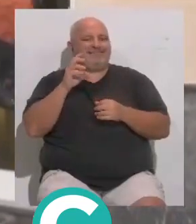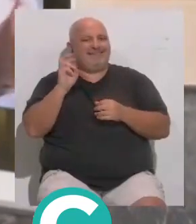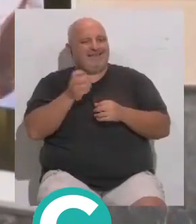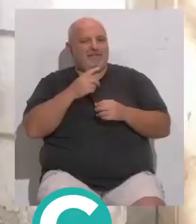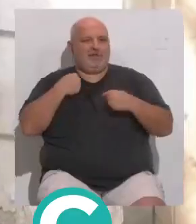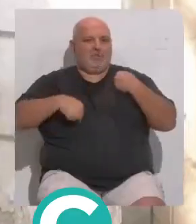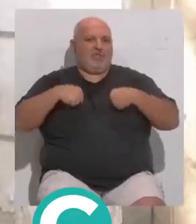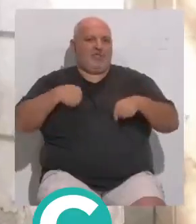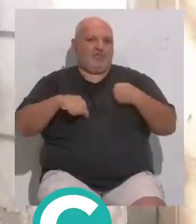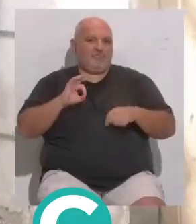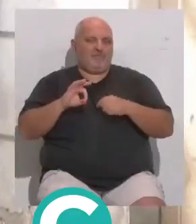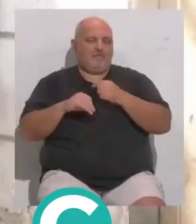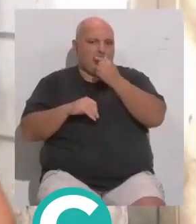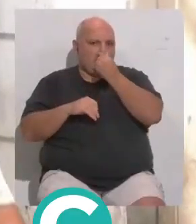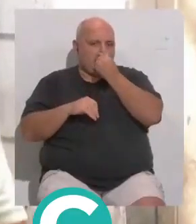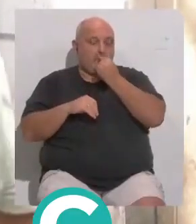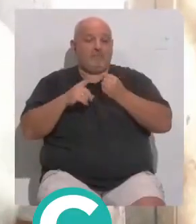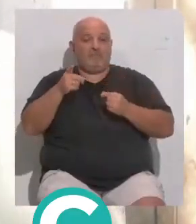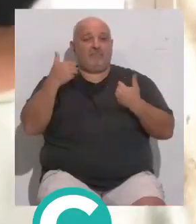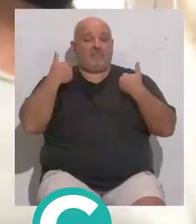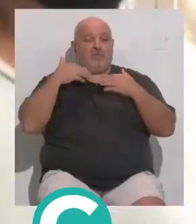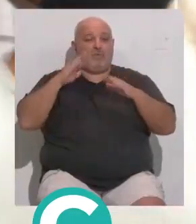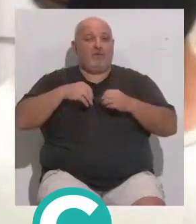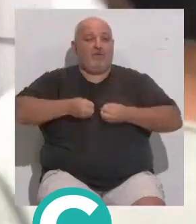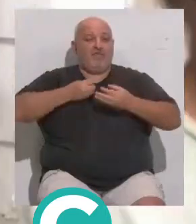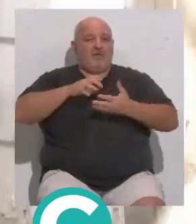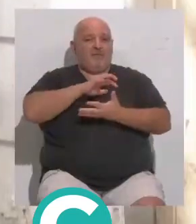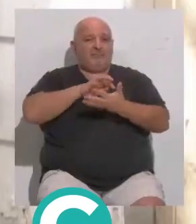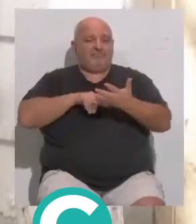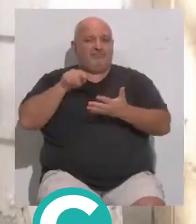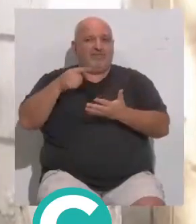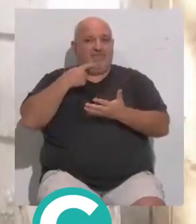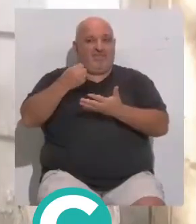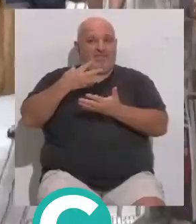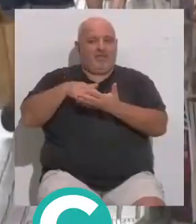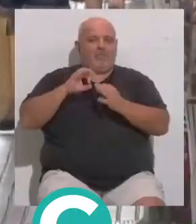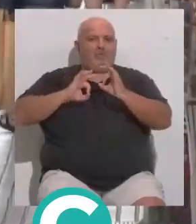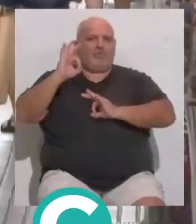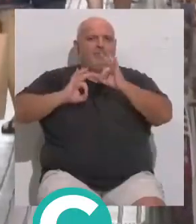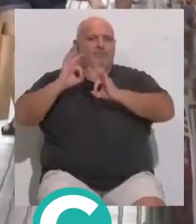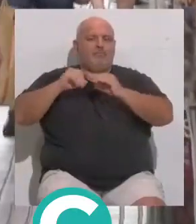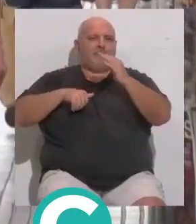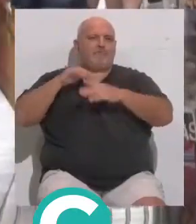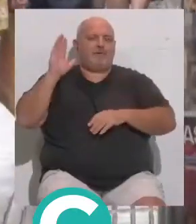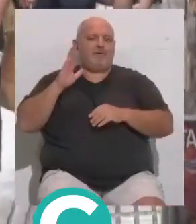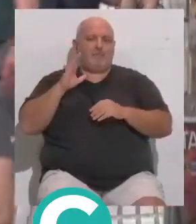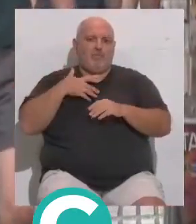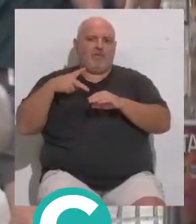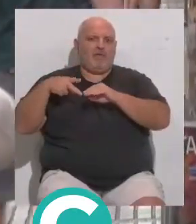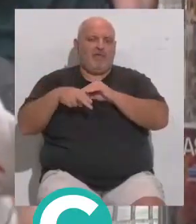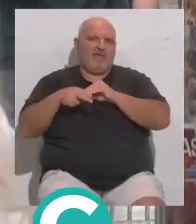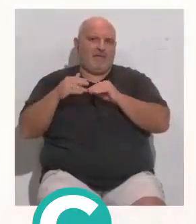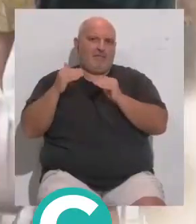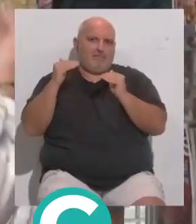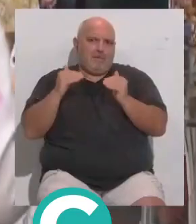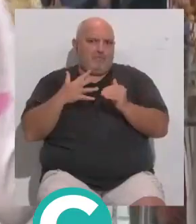sistema circulatorio. Tal y como indican los últimos informes realizados, cuenta con un alto porcentaje de ser prevenidos.